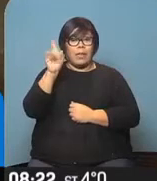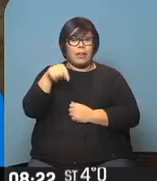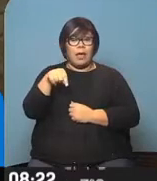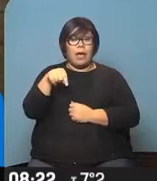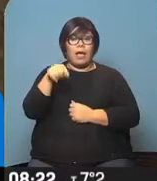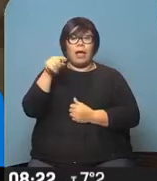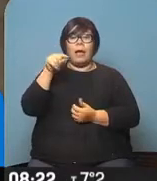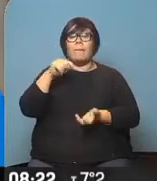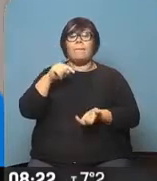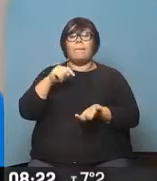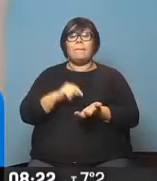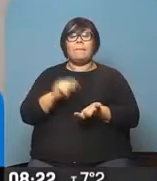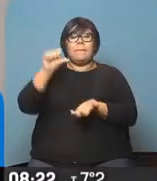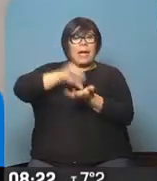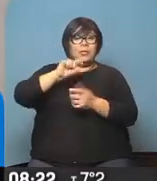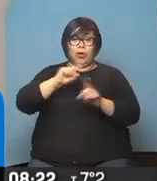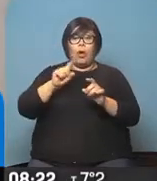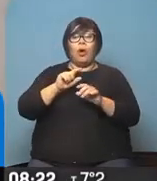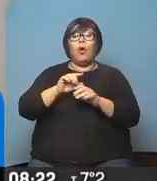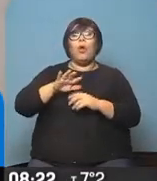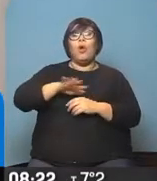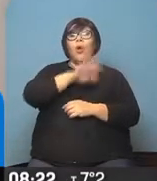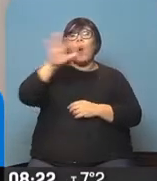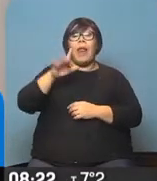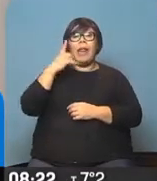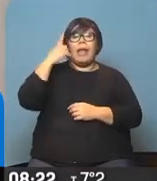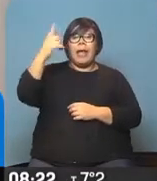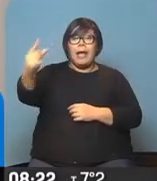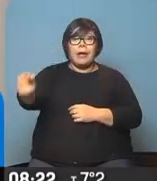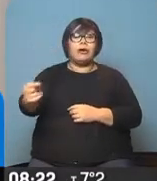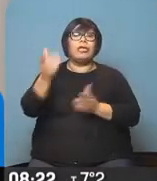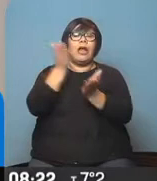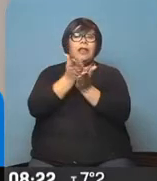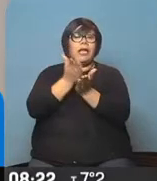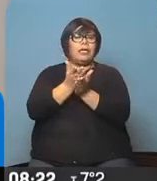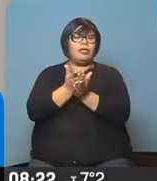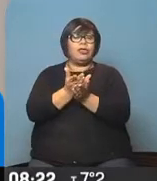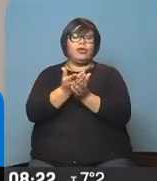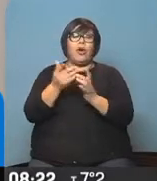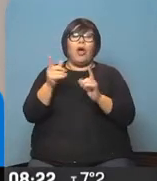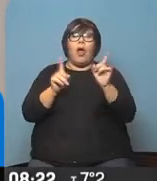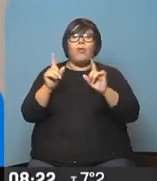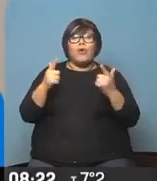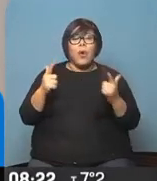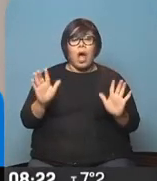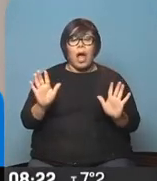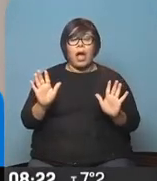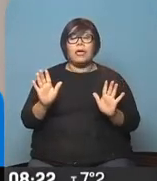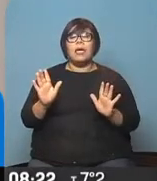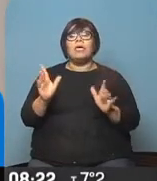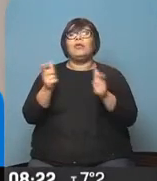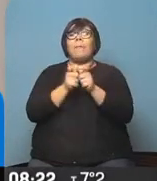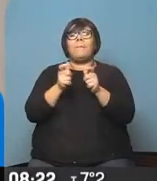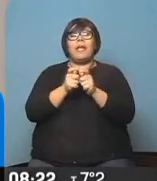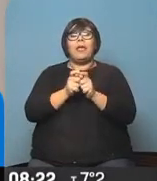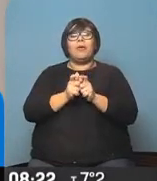periféricos. Si bien es un relato que todos podemos reconocer, también es una película muy, muy sensitiva. Y me parece que la historia